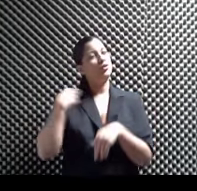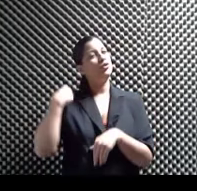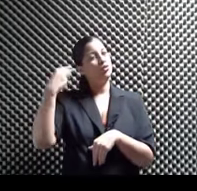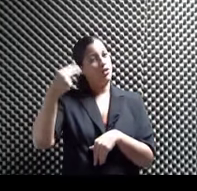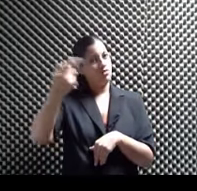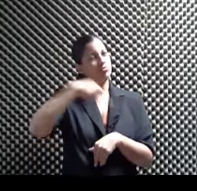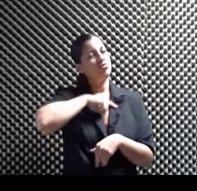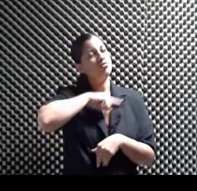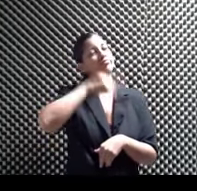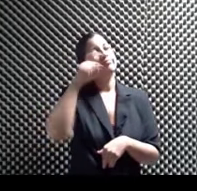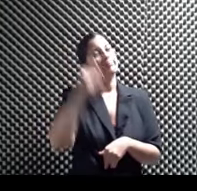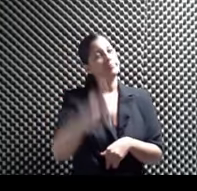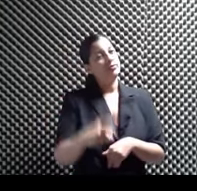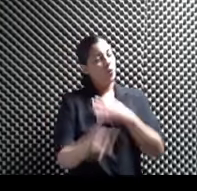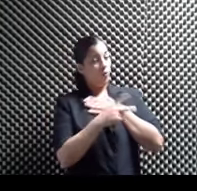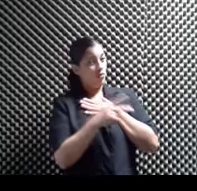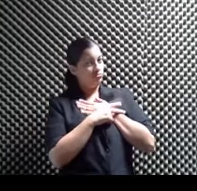Esa De